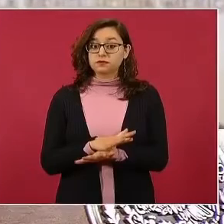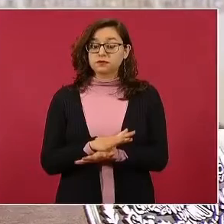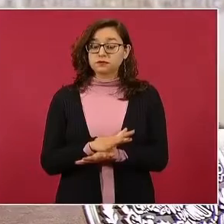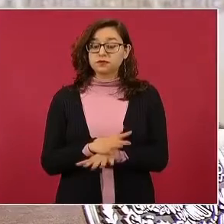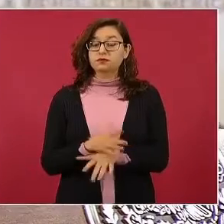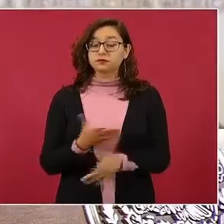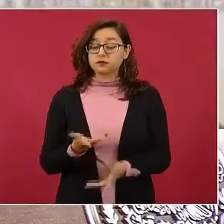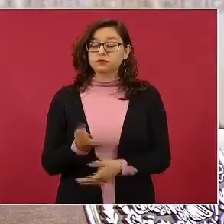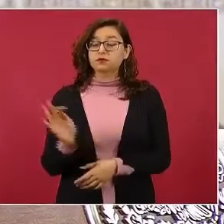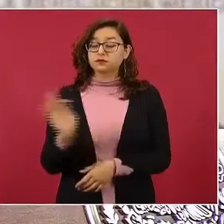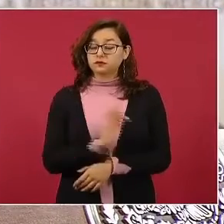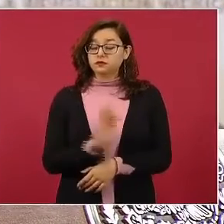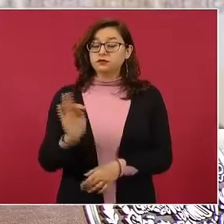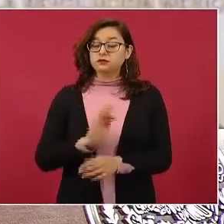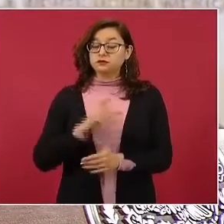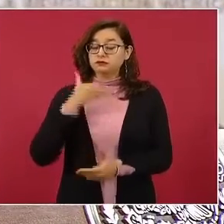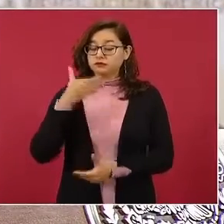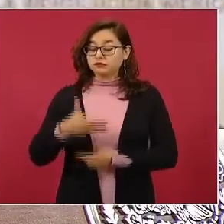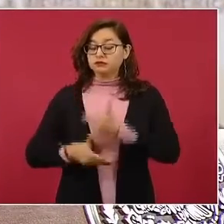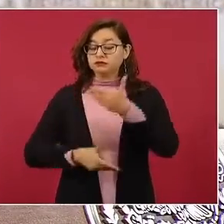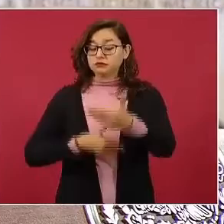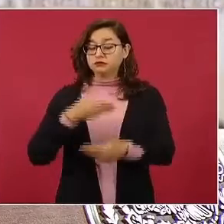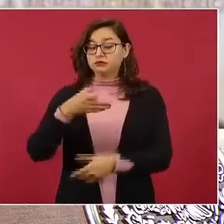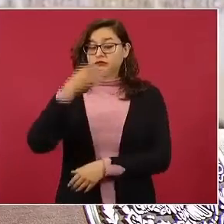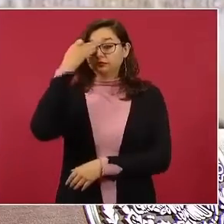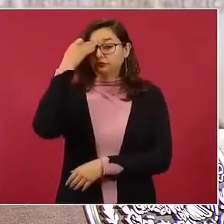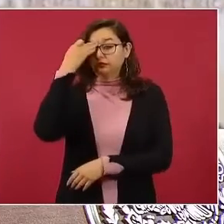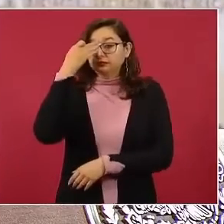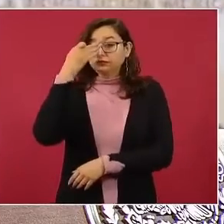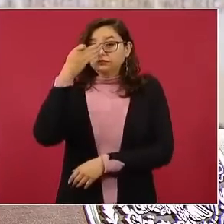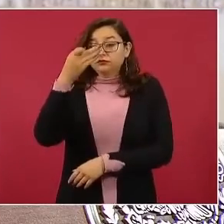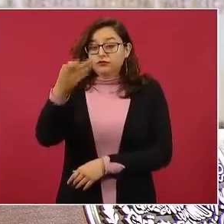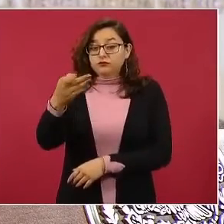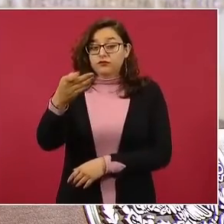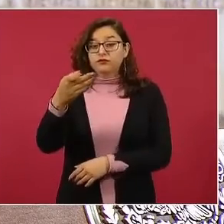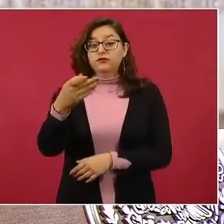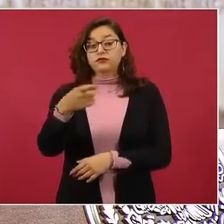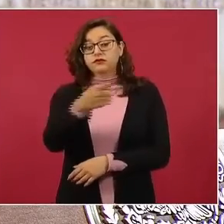van a tardar en internalizarlo,